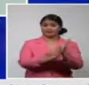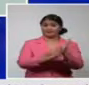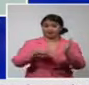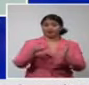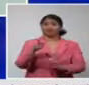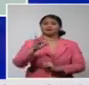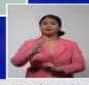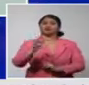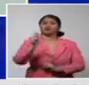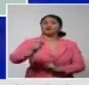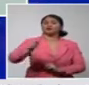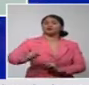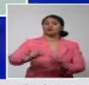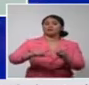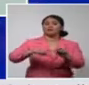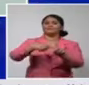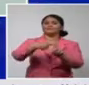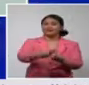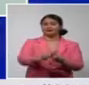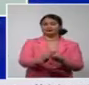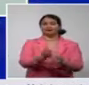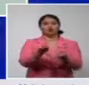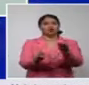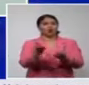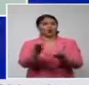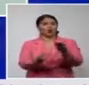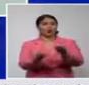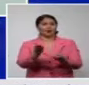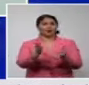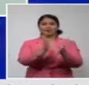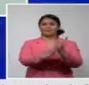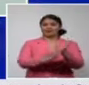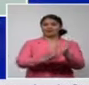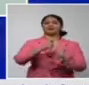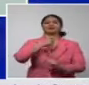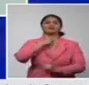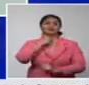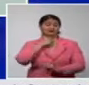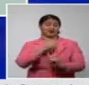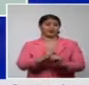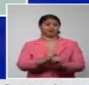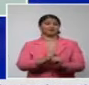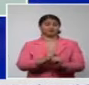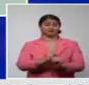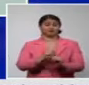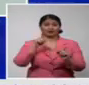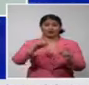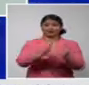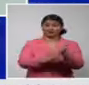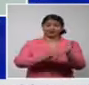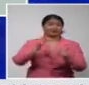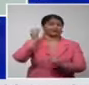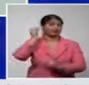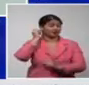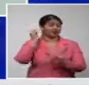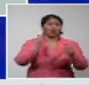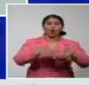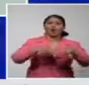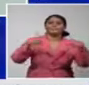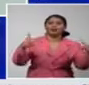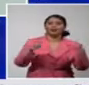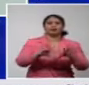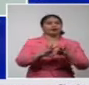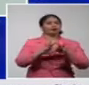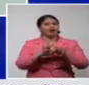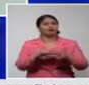enero, en comparación con este mes de febrero, en comparación con el mes de enero, que fue ya la